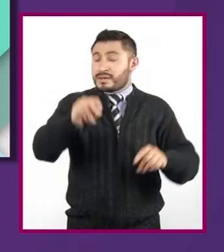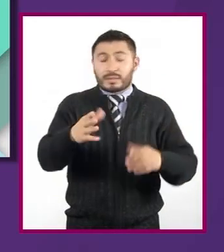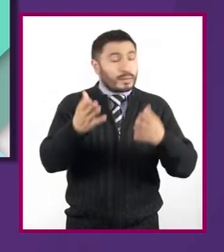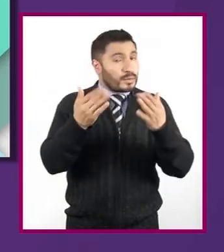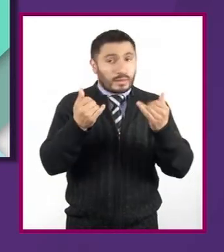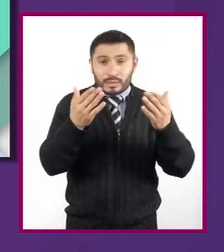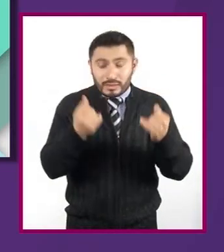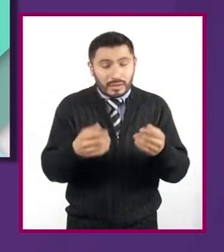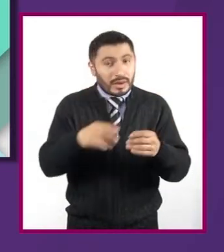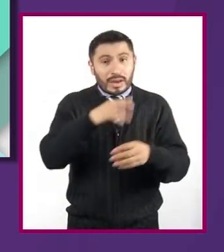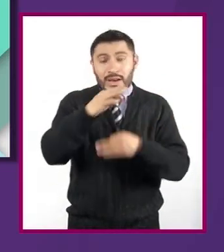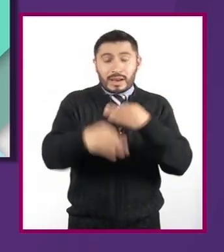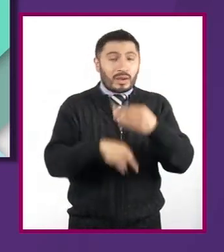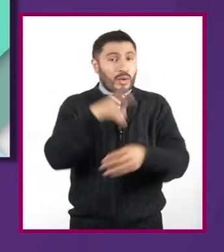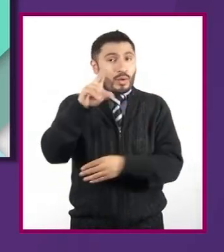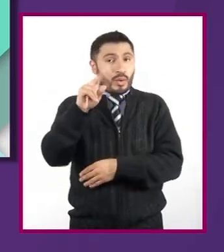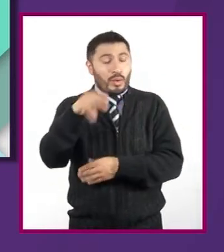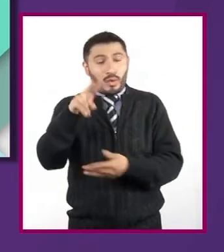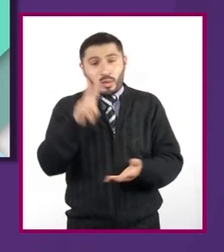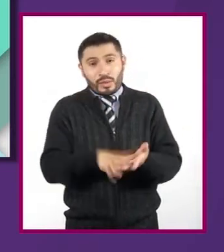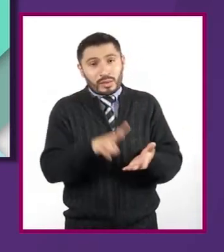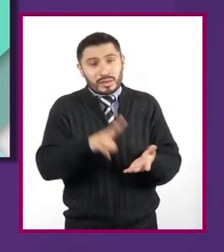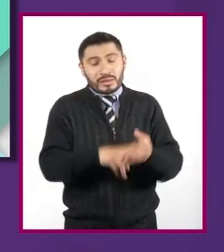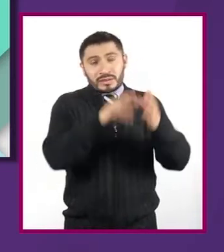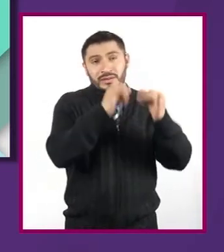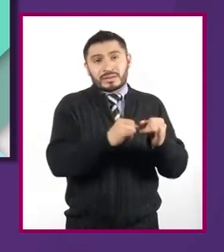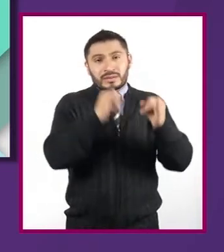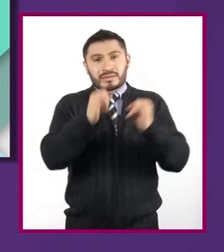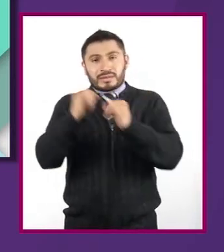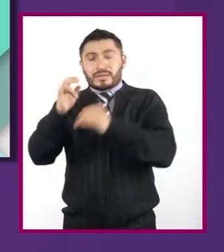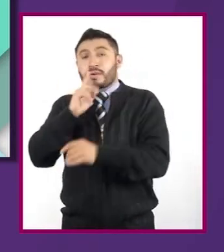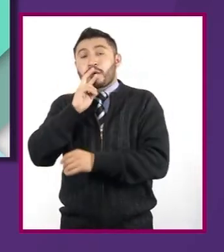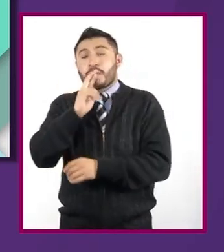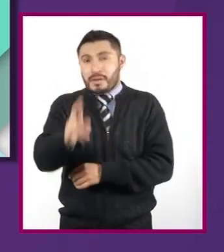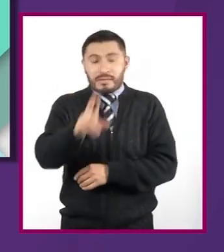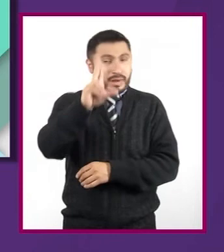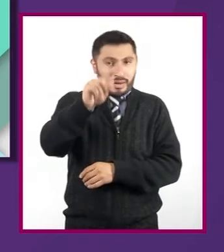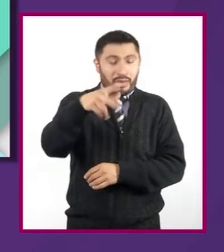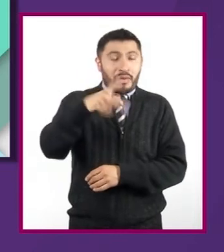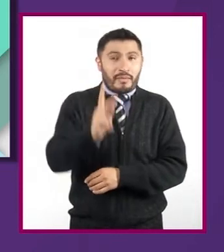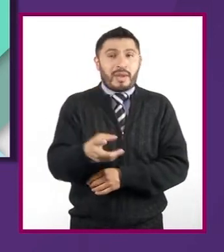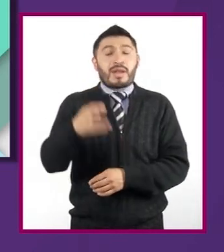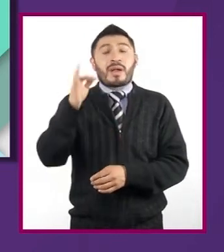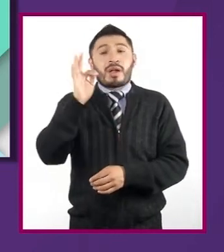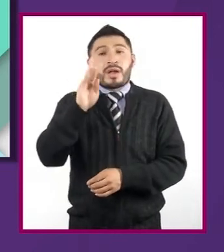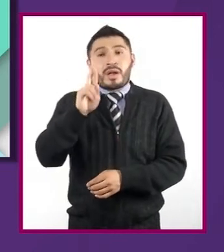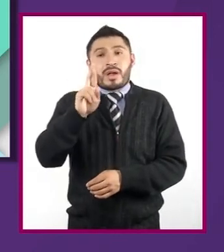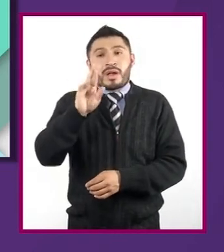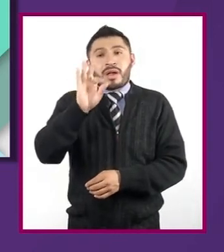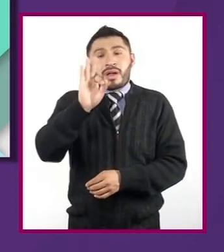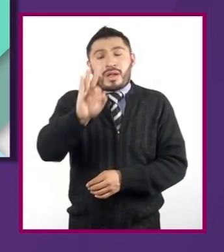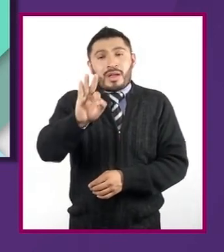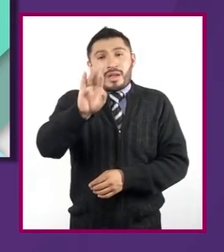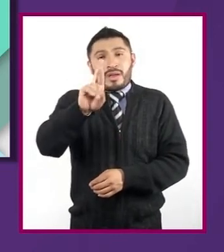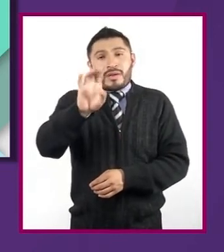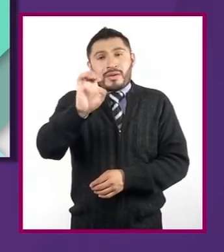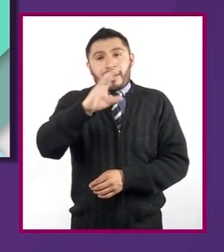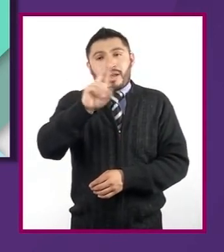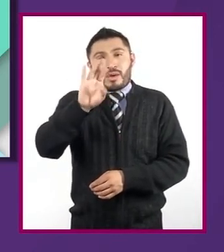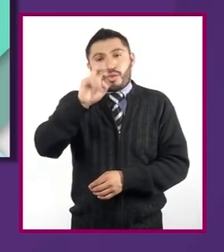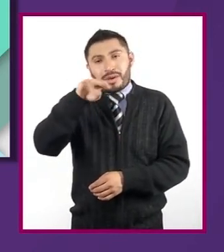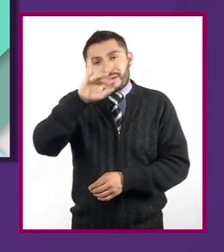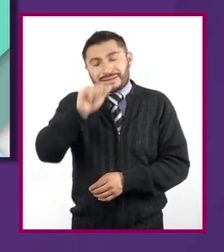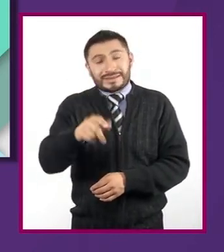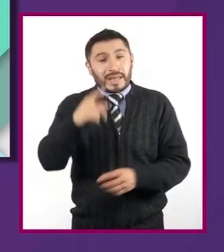contamos con los 80 valores de forma individual, pero a través de la frecuencia absoluta multiplicada por cada